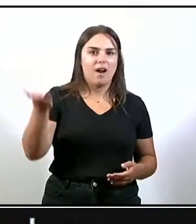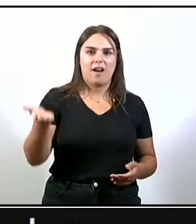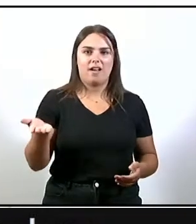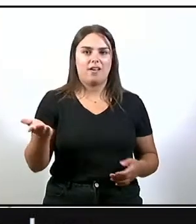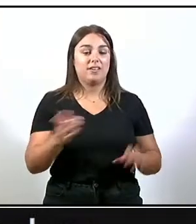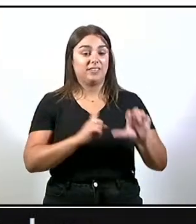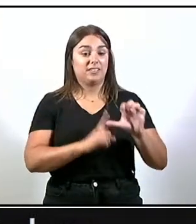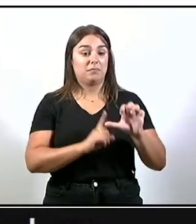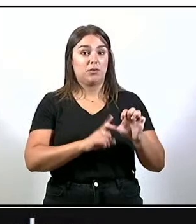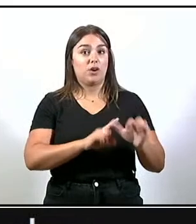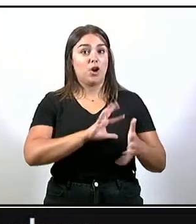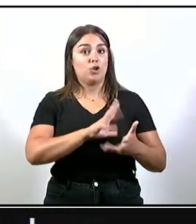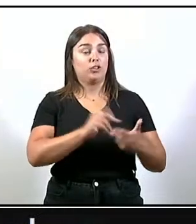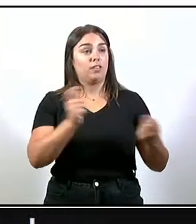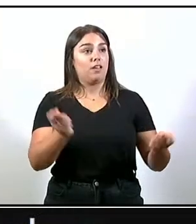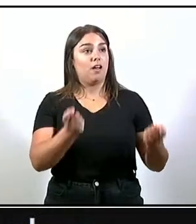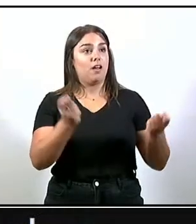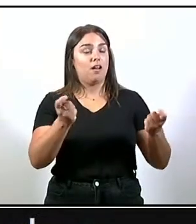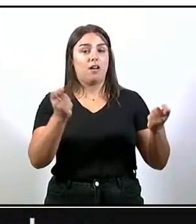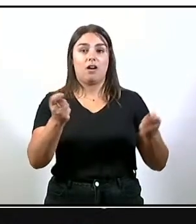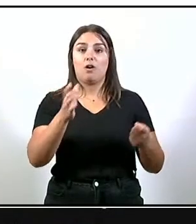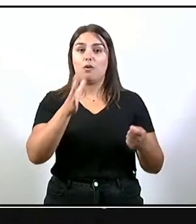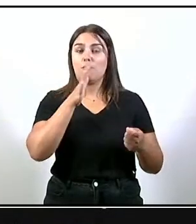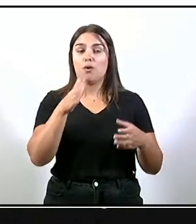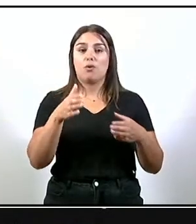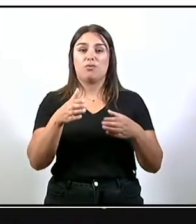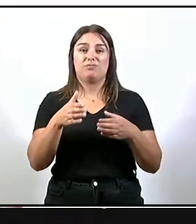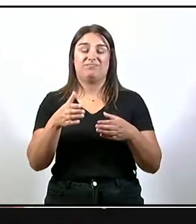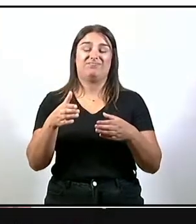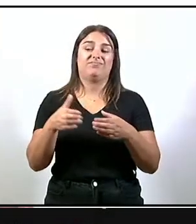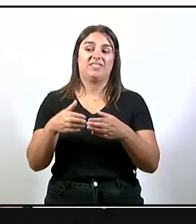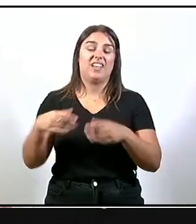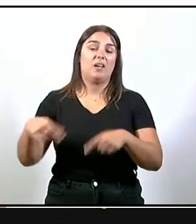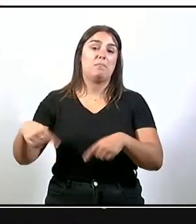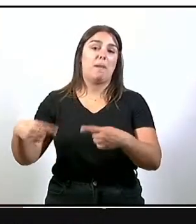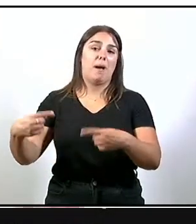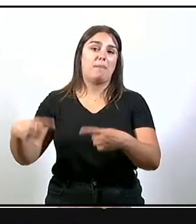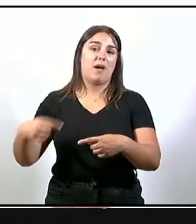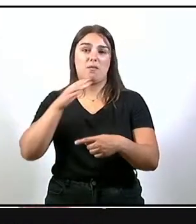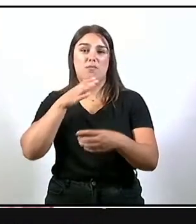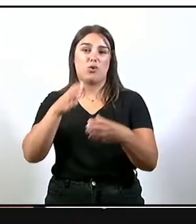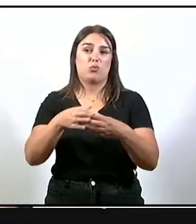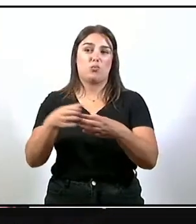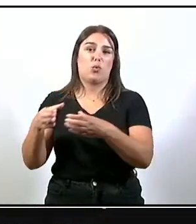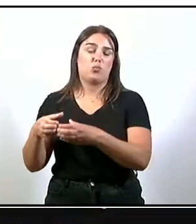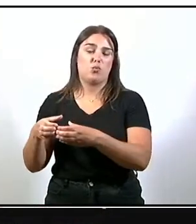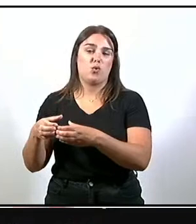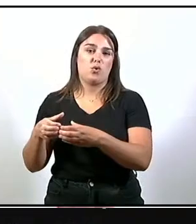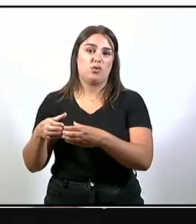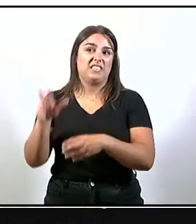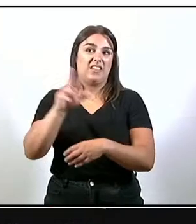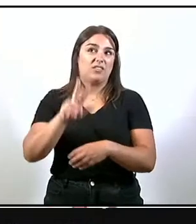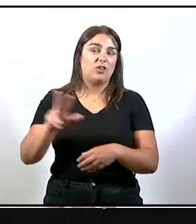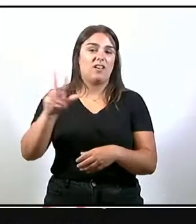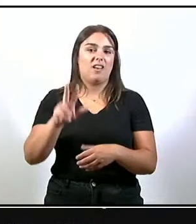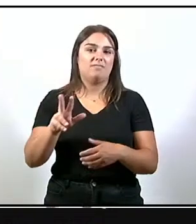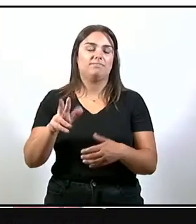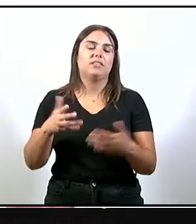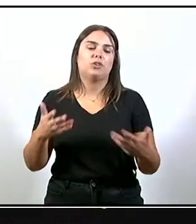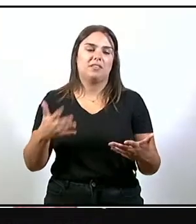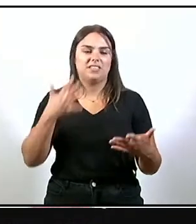Extremadura es noticia por el partido de ajedrez que están jugando aquí los partidos nacionales, pues